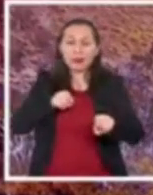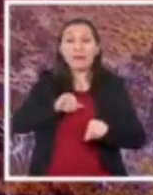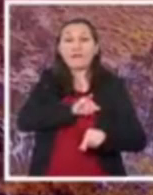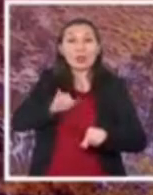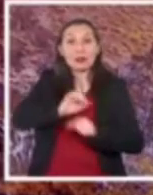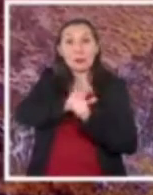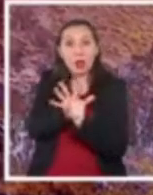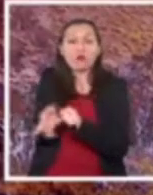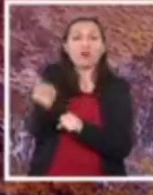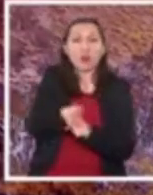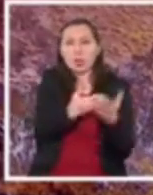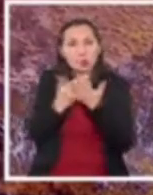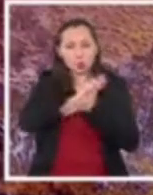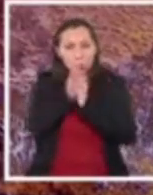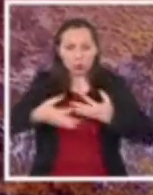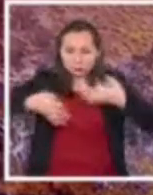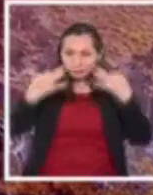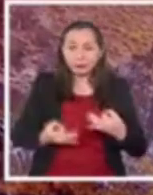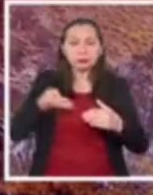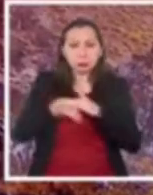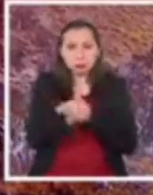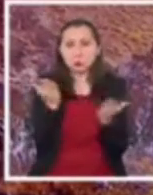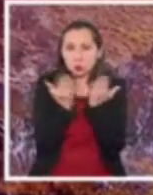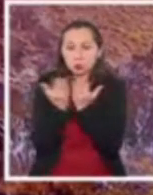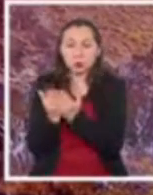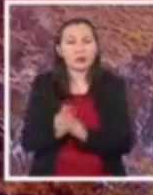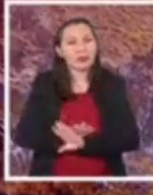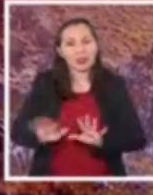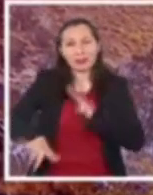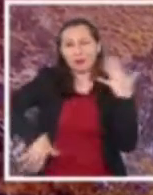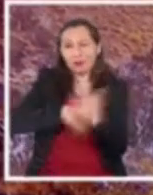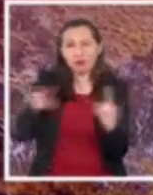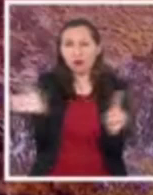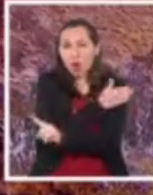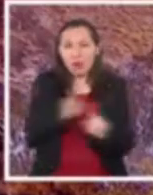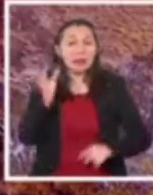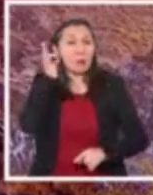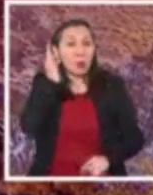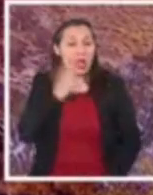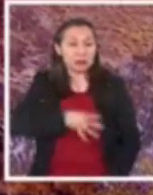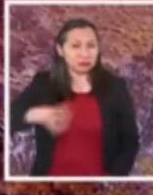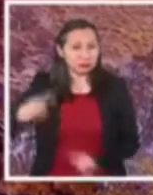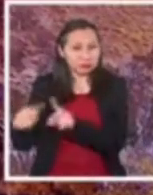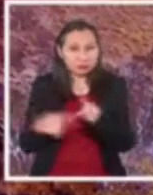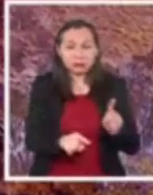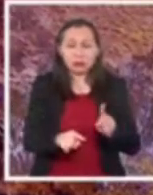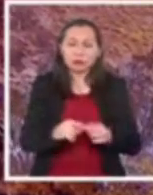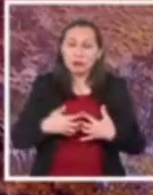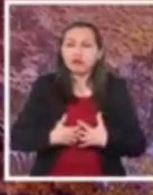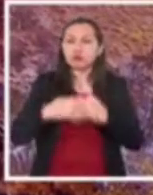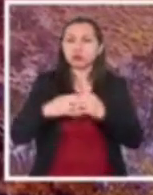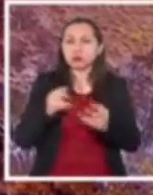puedan volver a estudiar con todas las garantías terminar con la violencia hacia las mujeres y las diversidades fortalecer